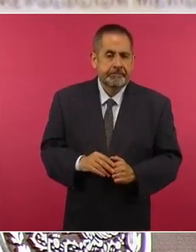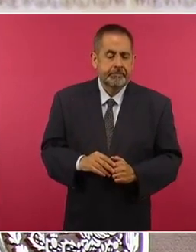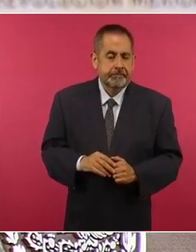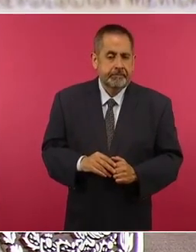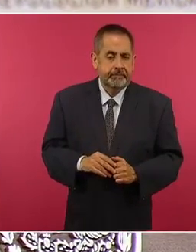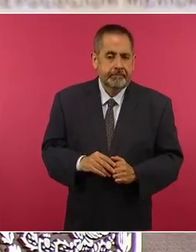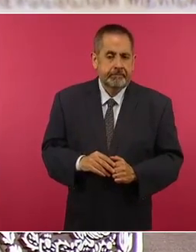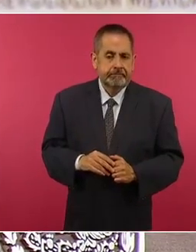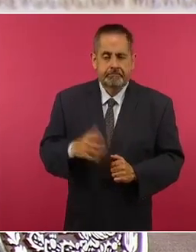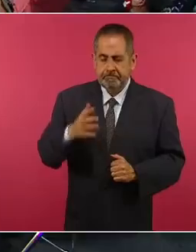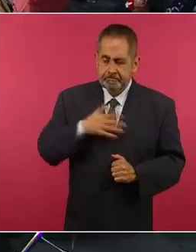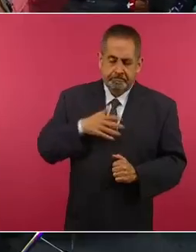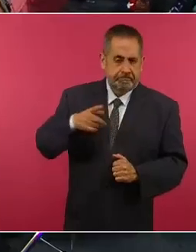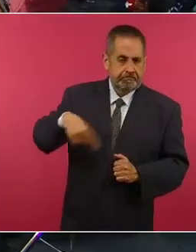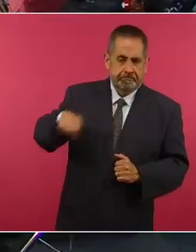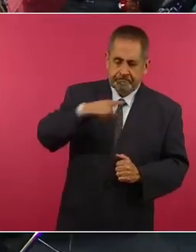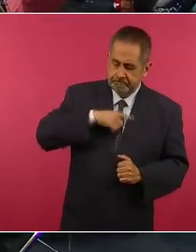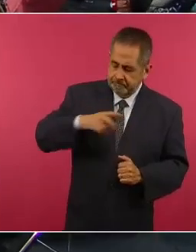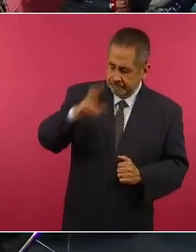todo mi respeto